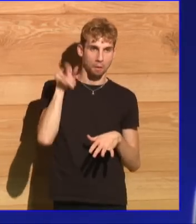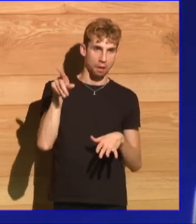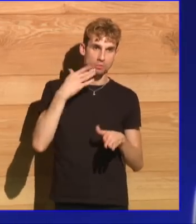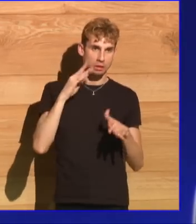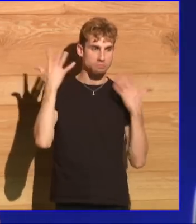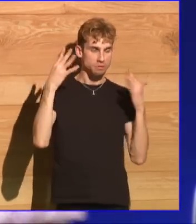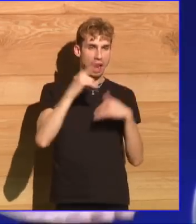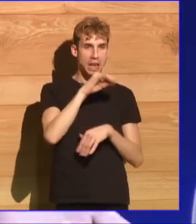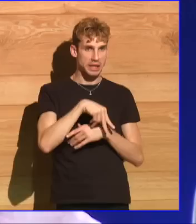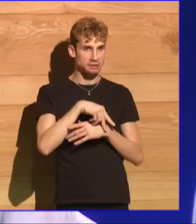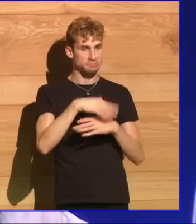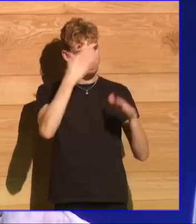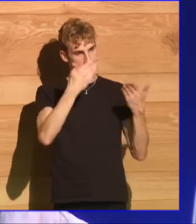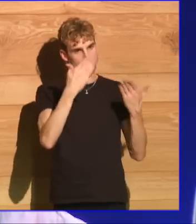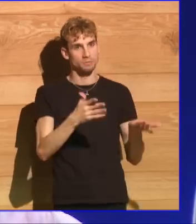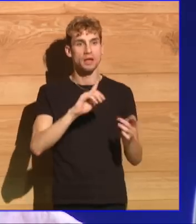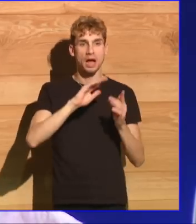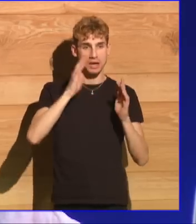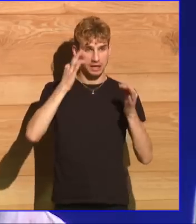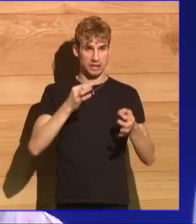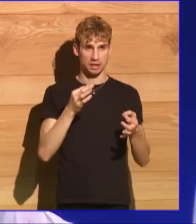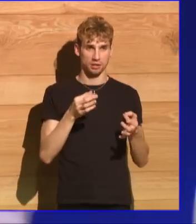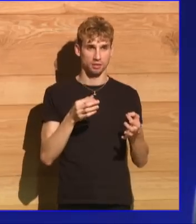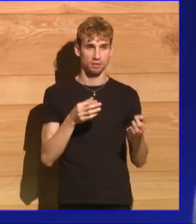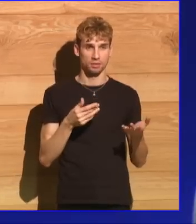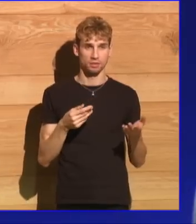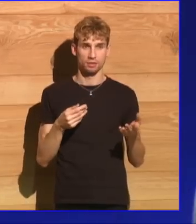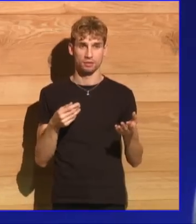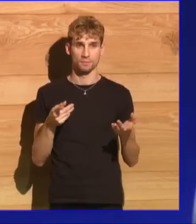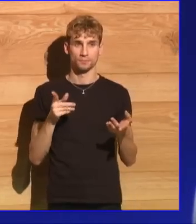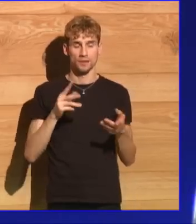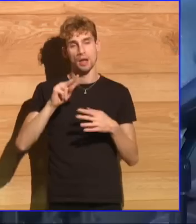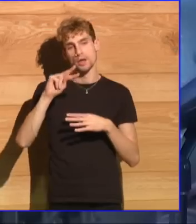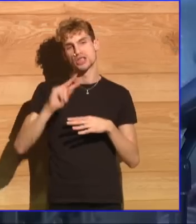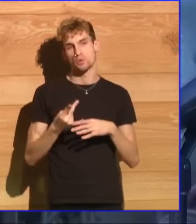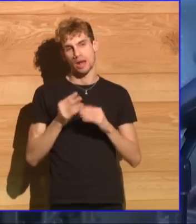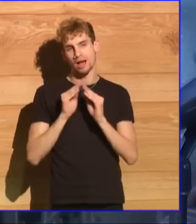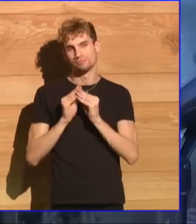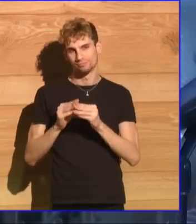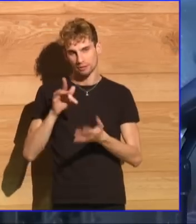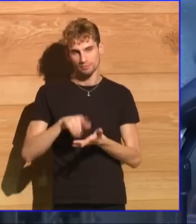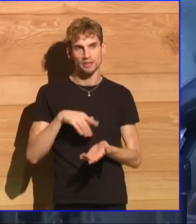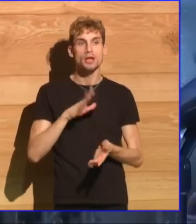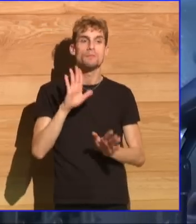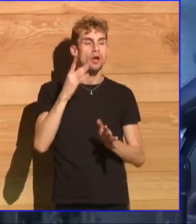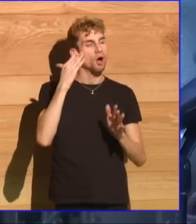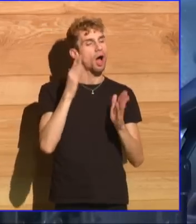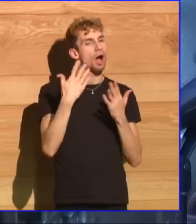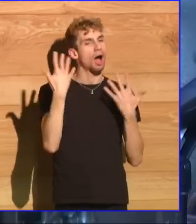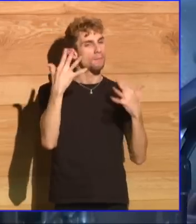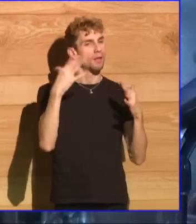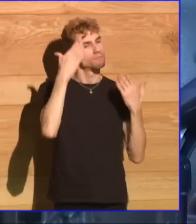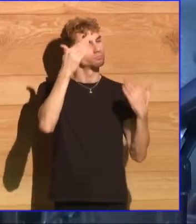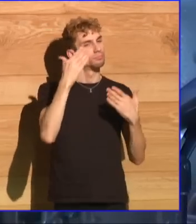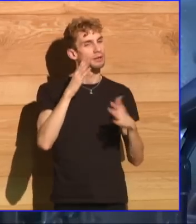a David Lean, en el fondo sí que de vez en cuando ha sabido volver a las secuelas. Pero ¿no? según aplaudía, el Rolex de oro en su